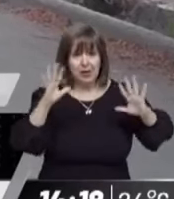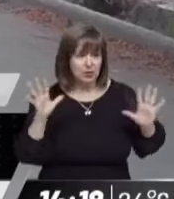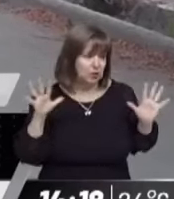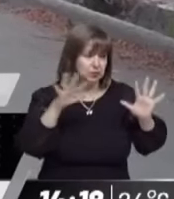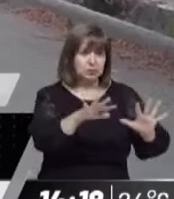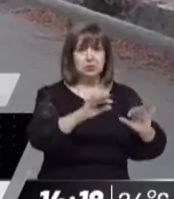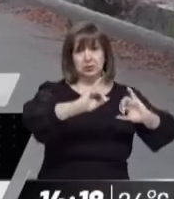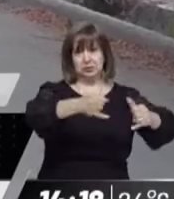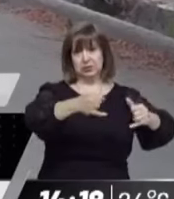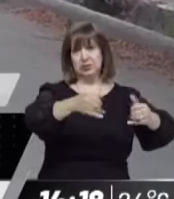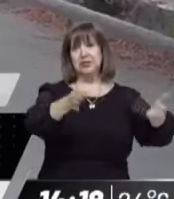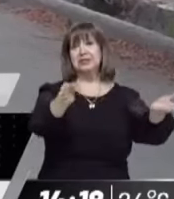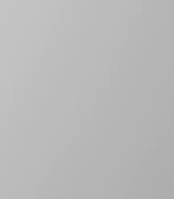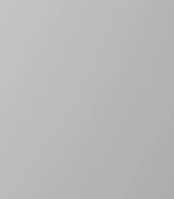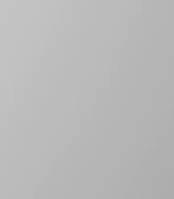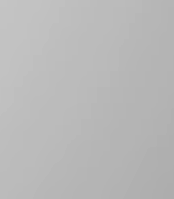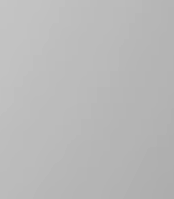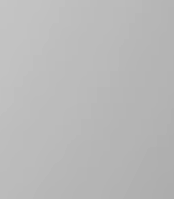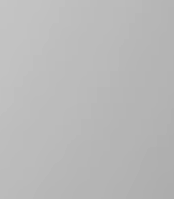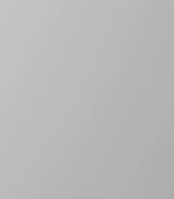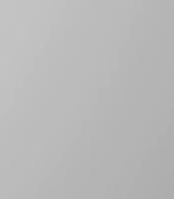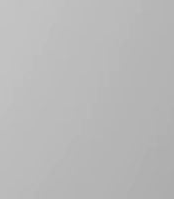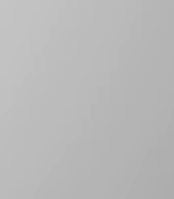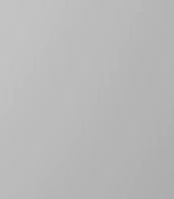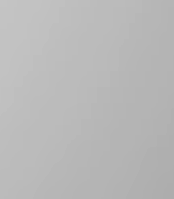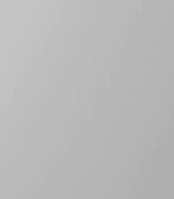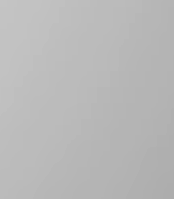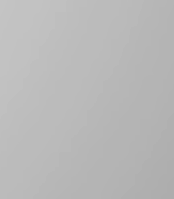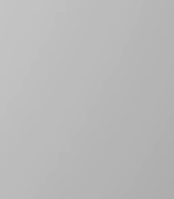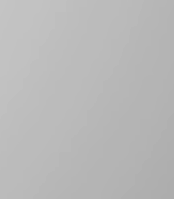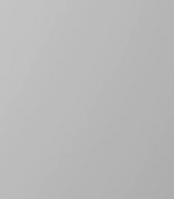y y a todos los que nos hacen